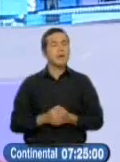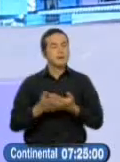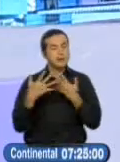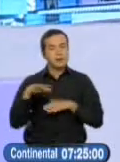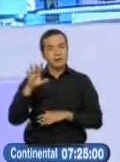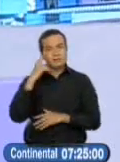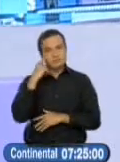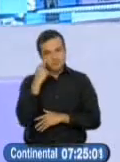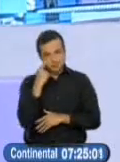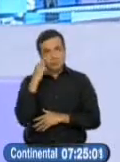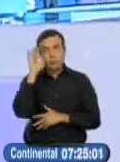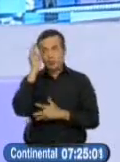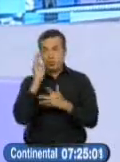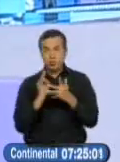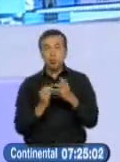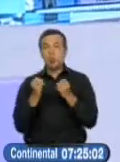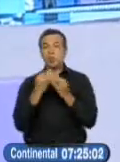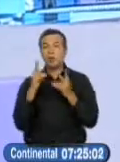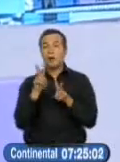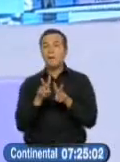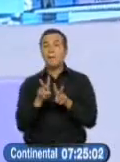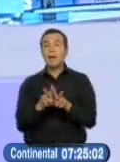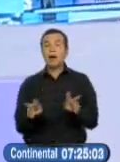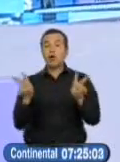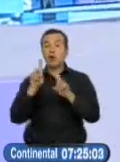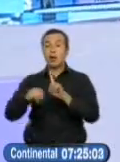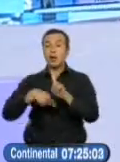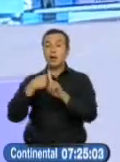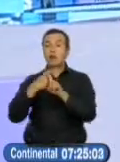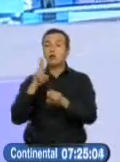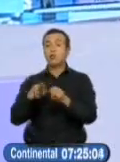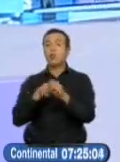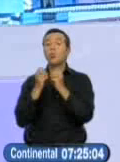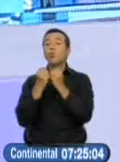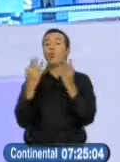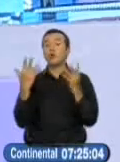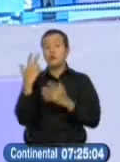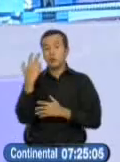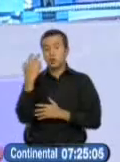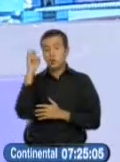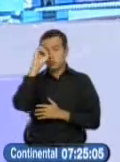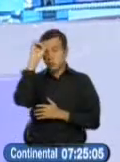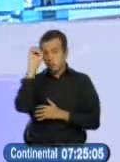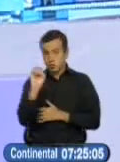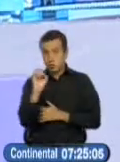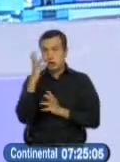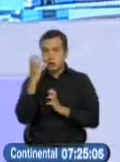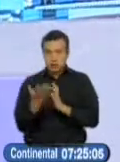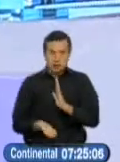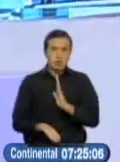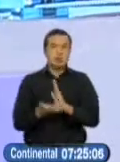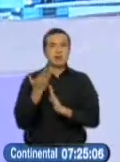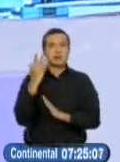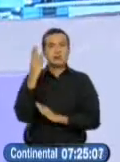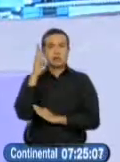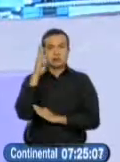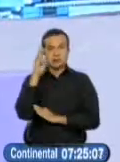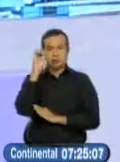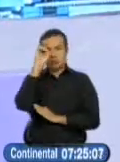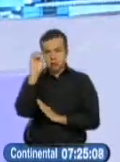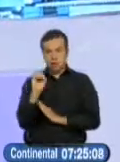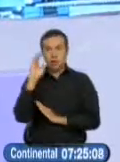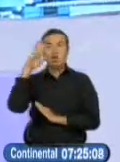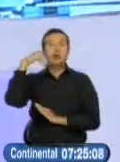viendo que en promedio tenemos un agregado nacional que rodea el 13%. La idea es subir al 16% y luego